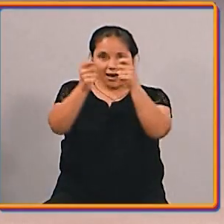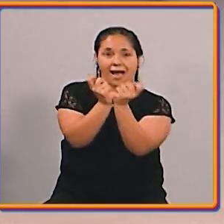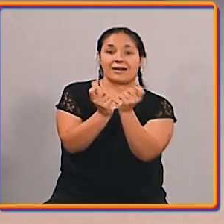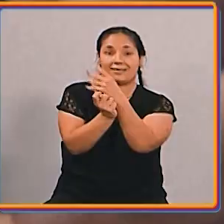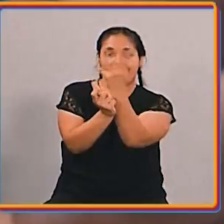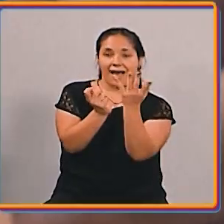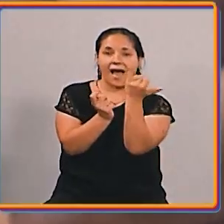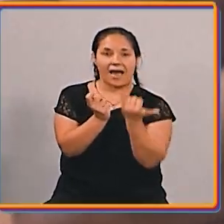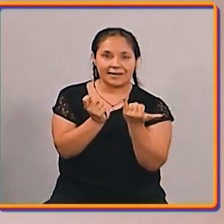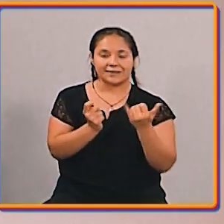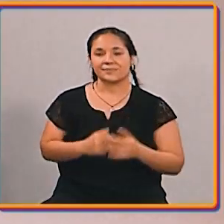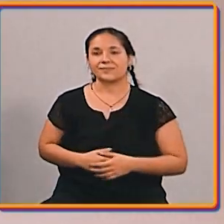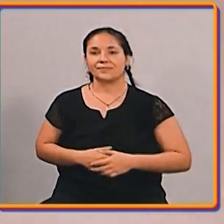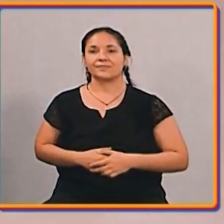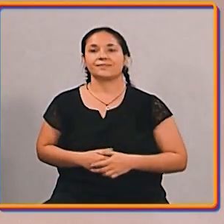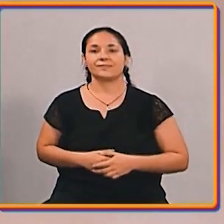con las que contamos en la mano.